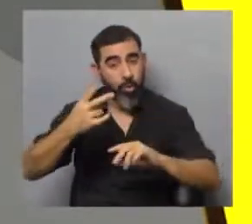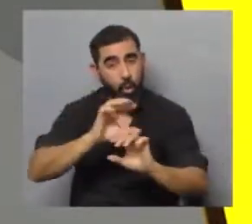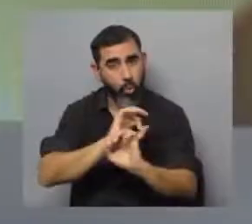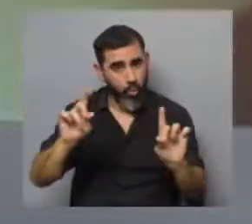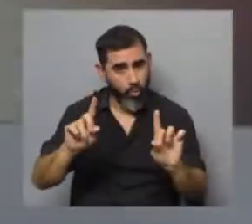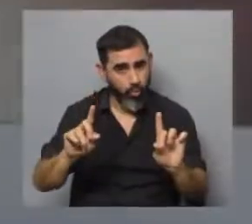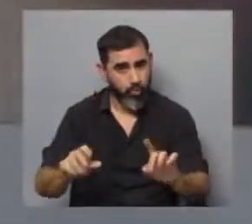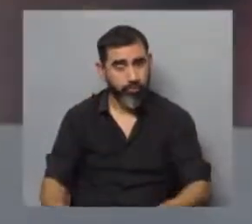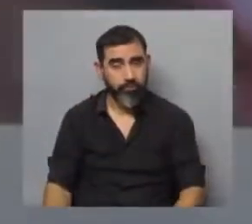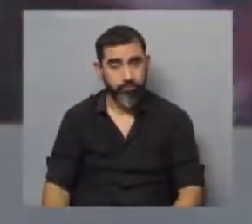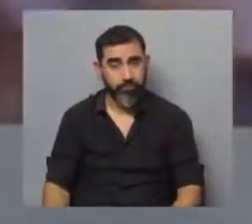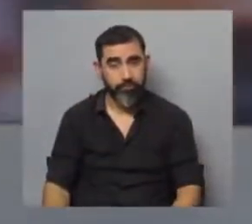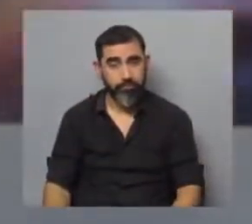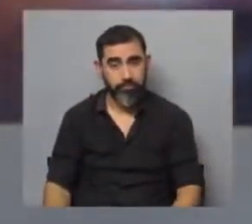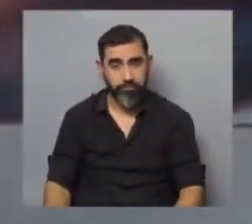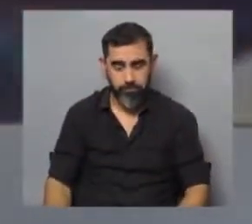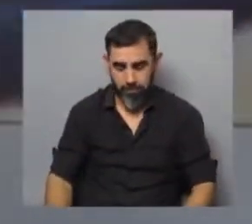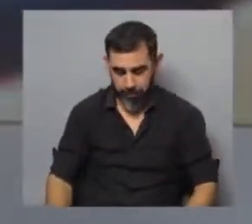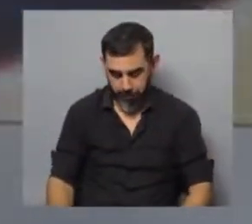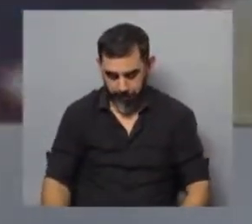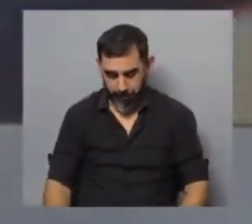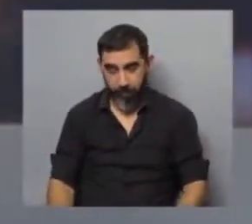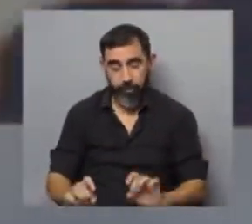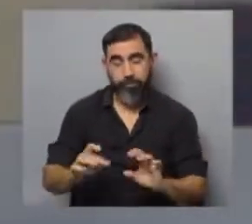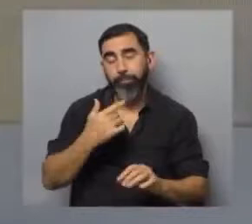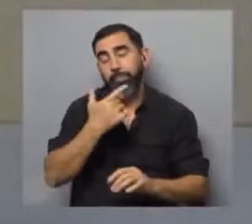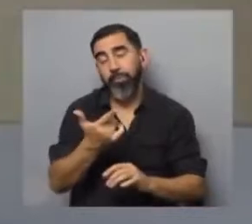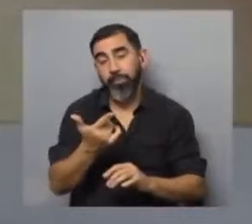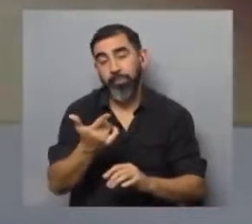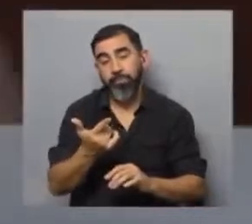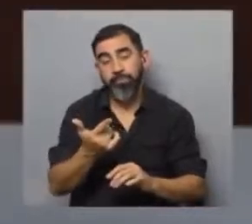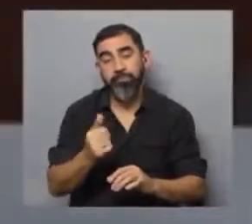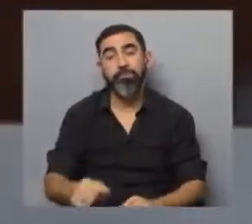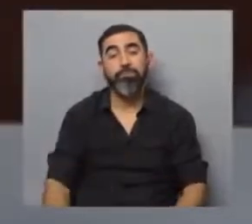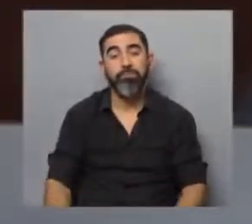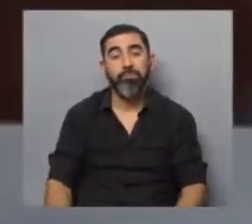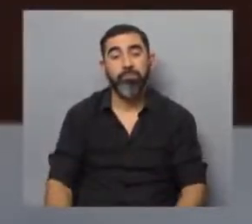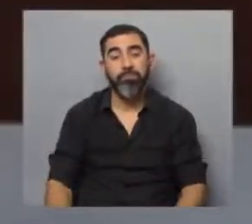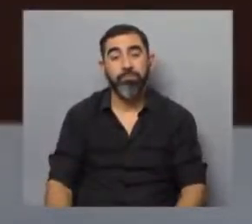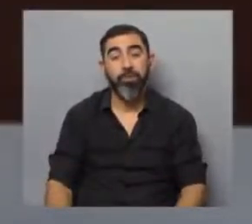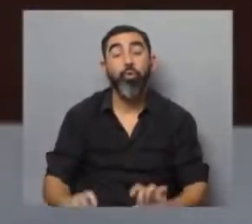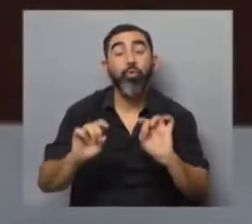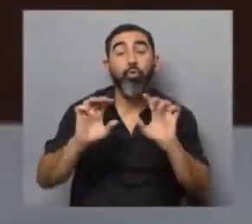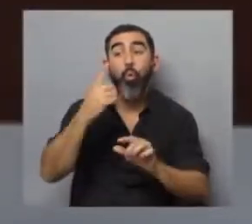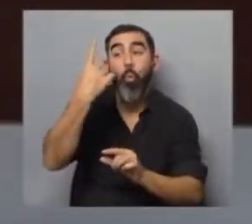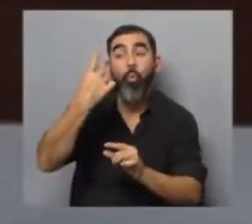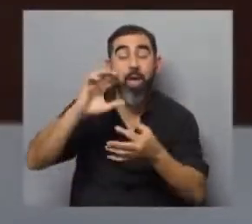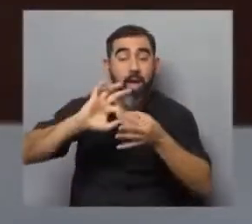mal. No, lo que sucede sí. es que al ser una sola